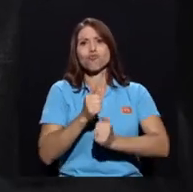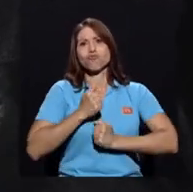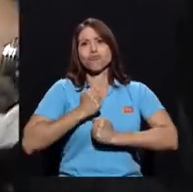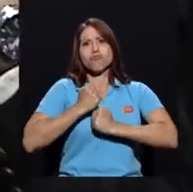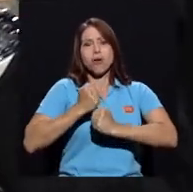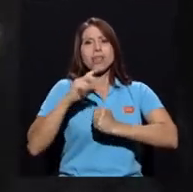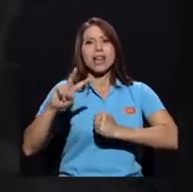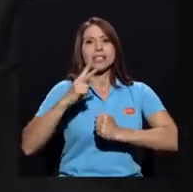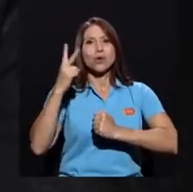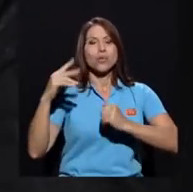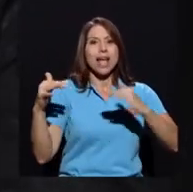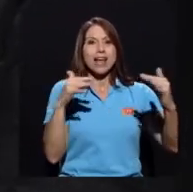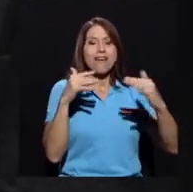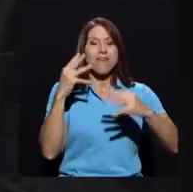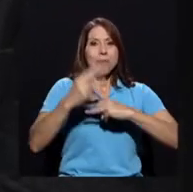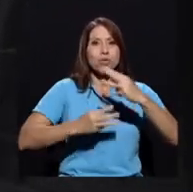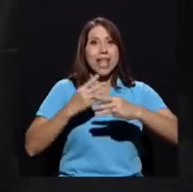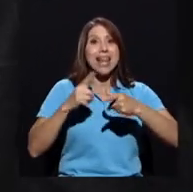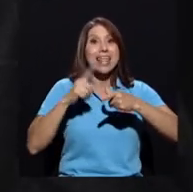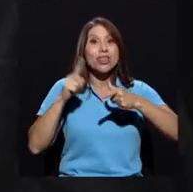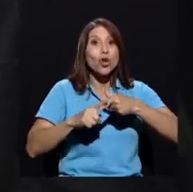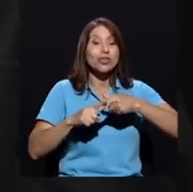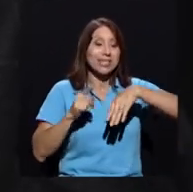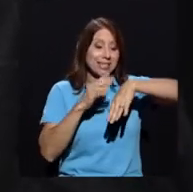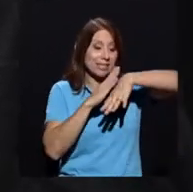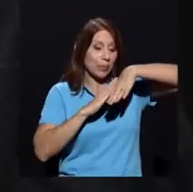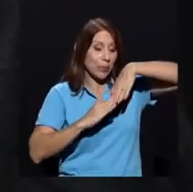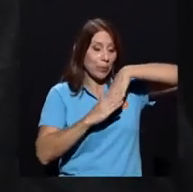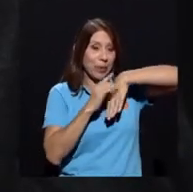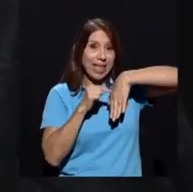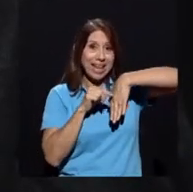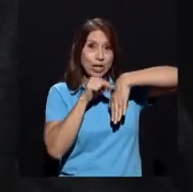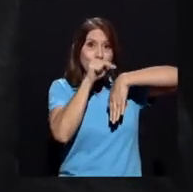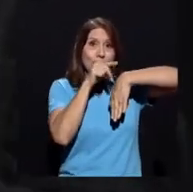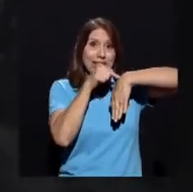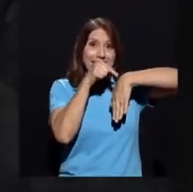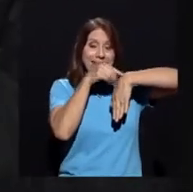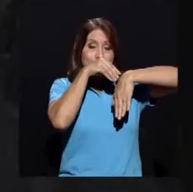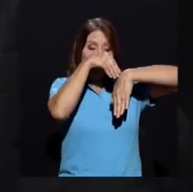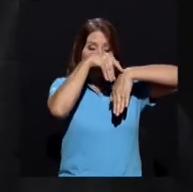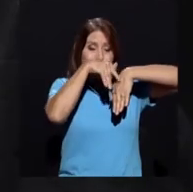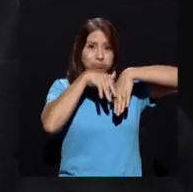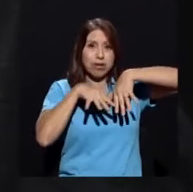Y entonces Kim Il-sung hace una invasión, y los Estados Unidos, y en un